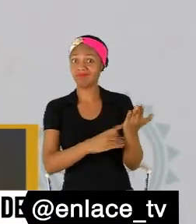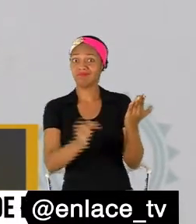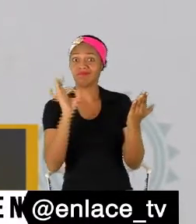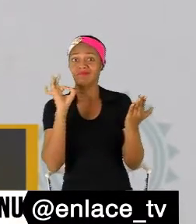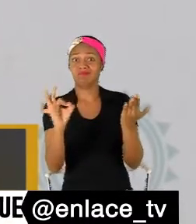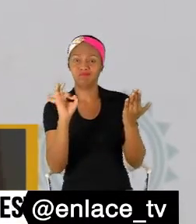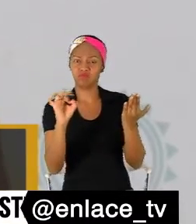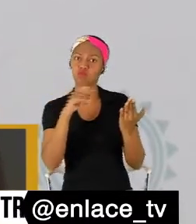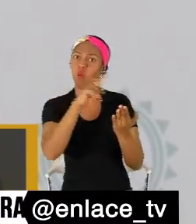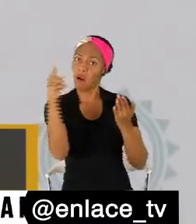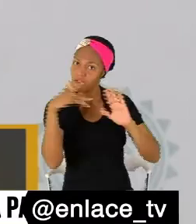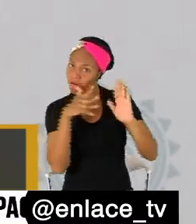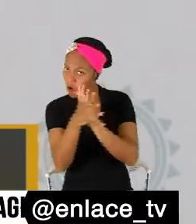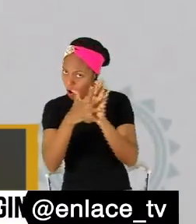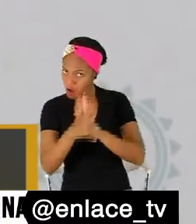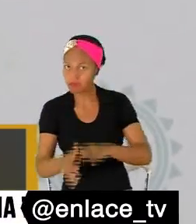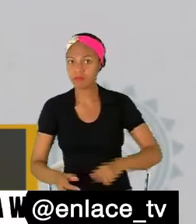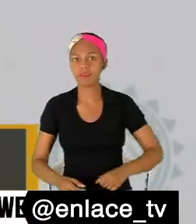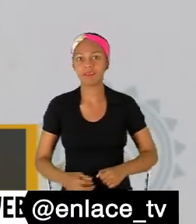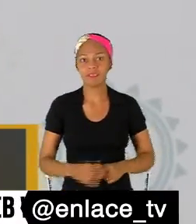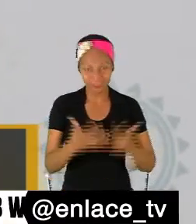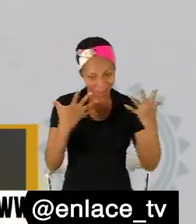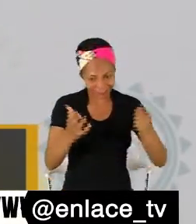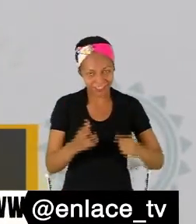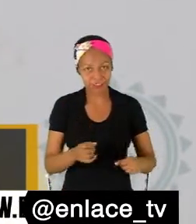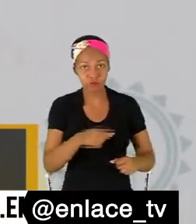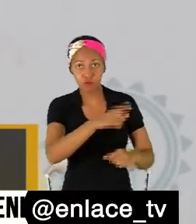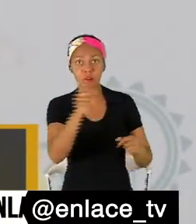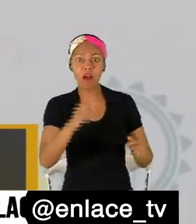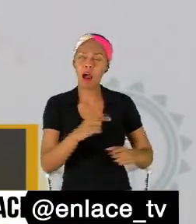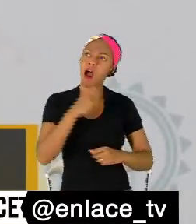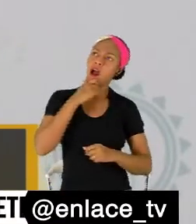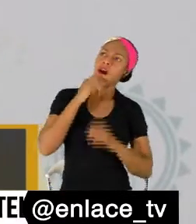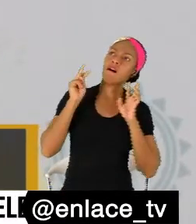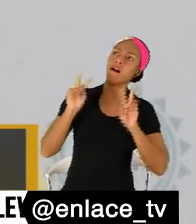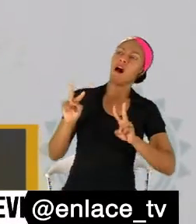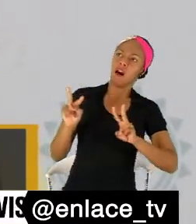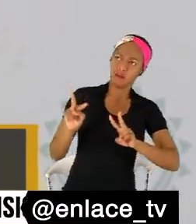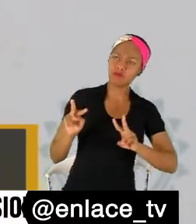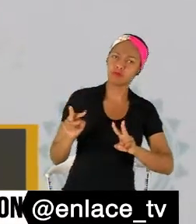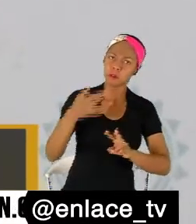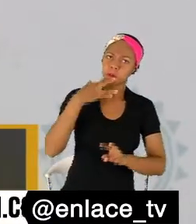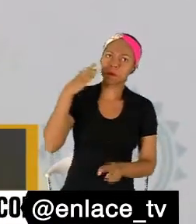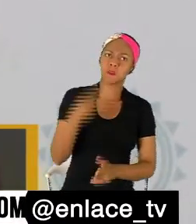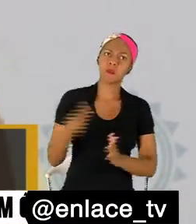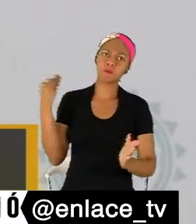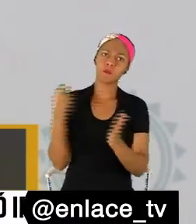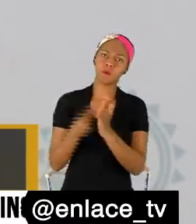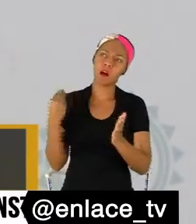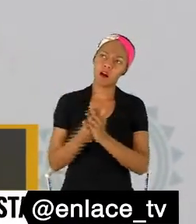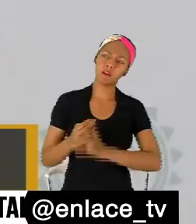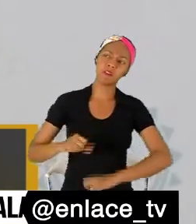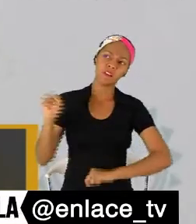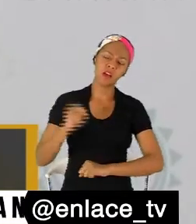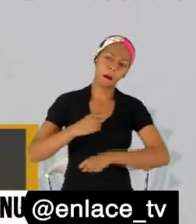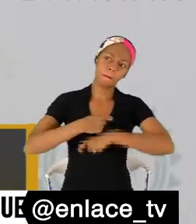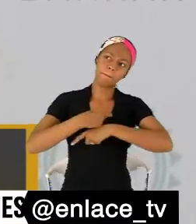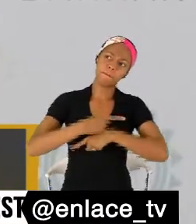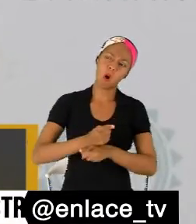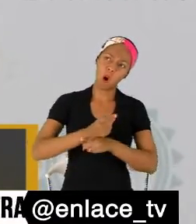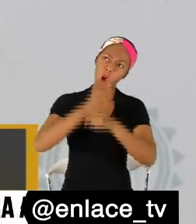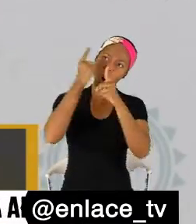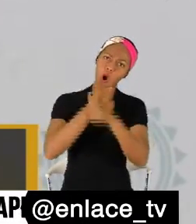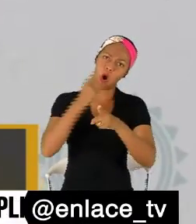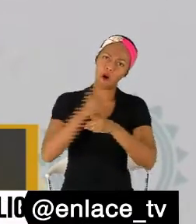los conozcan, queremos que ustedes nos acompañen para que evidencien el cumplimiento de todos y cada uno de las metas